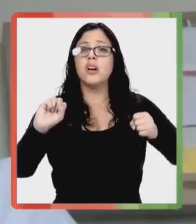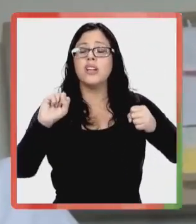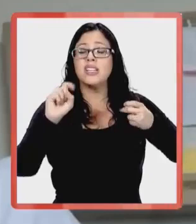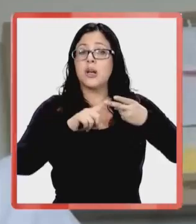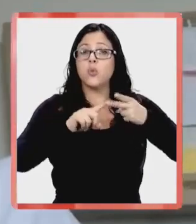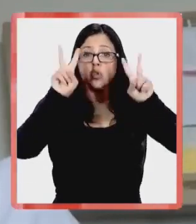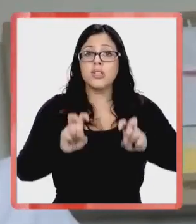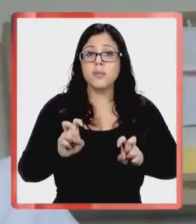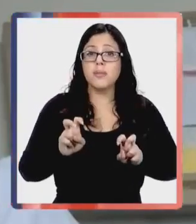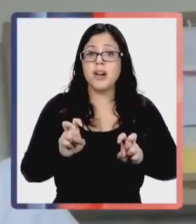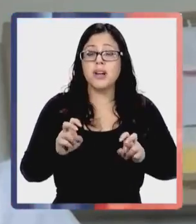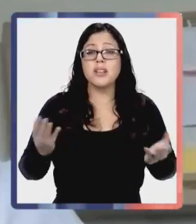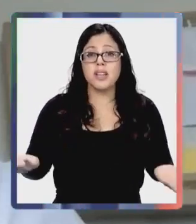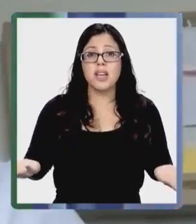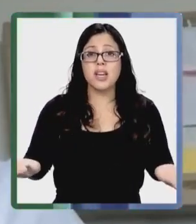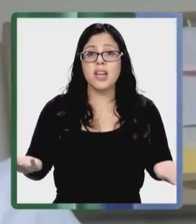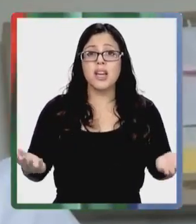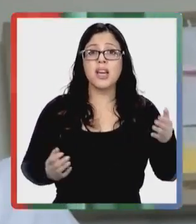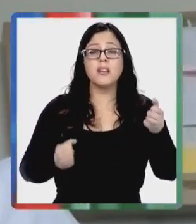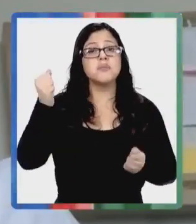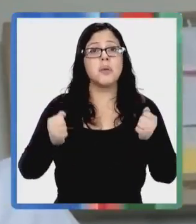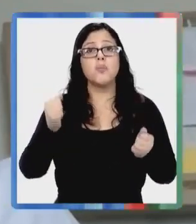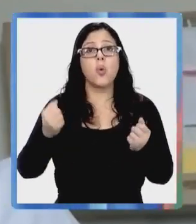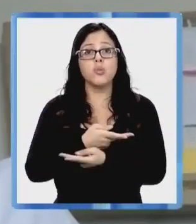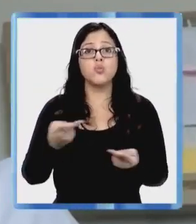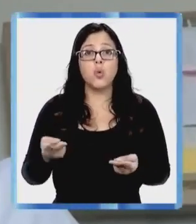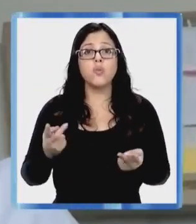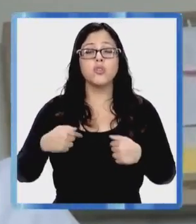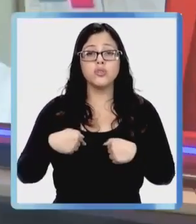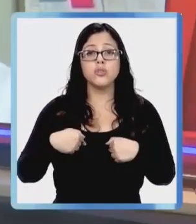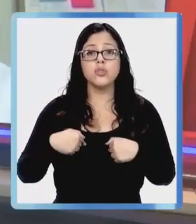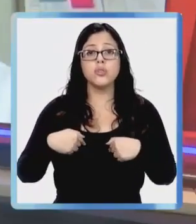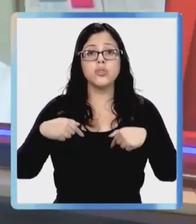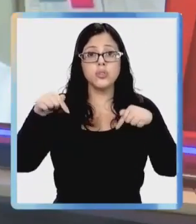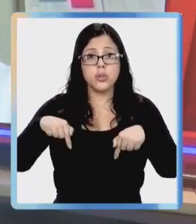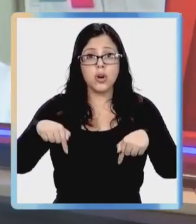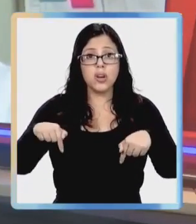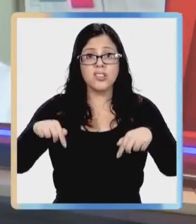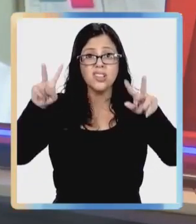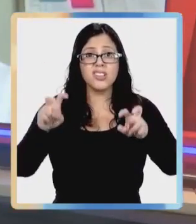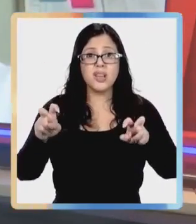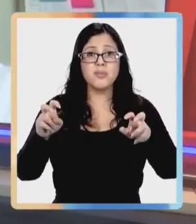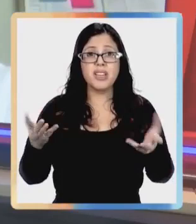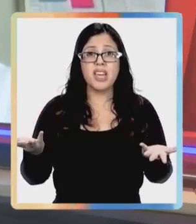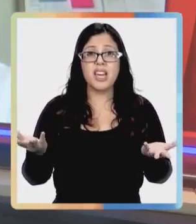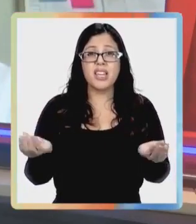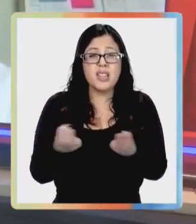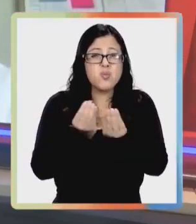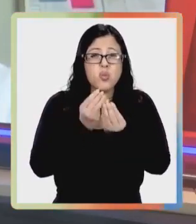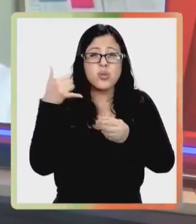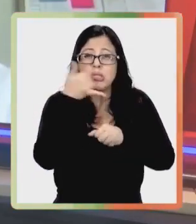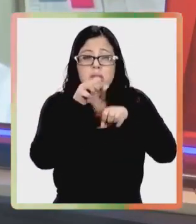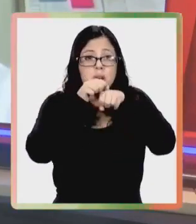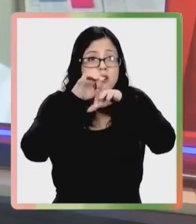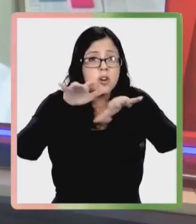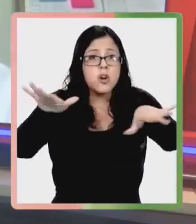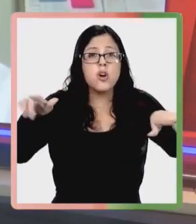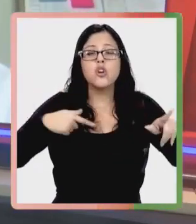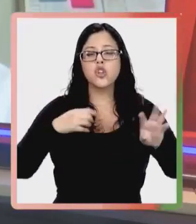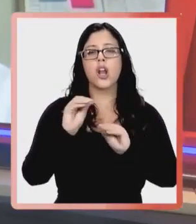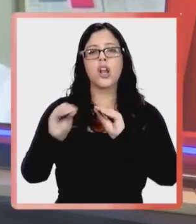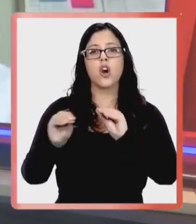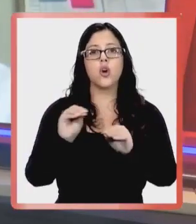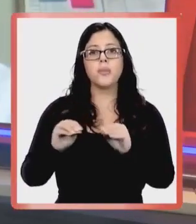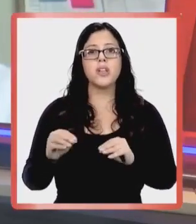problema. La segunda cosa, un transporte colectivo. Yo, en esta época de tanta carga viral y carga